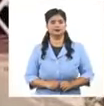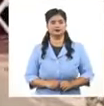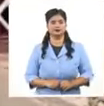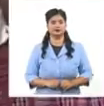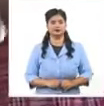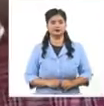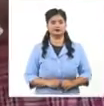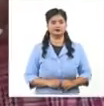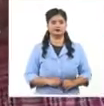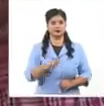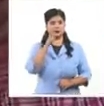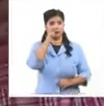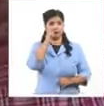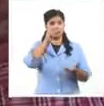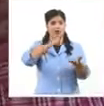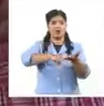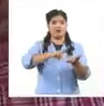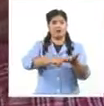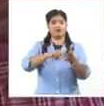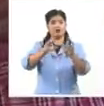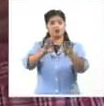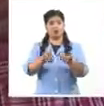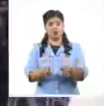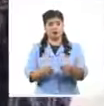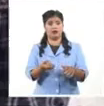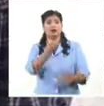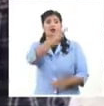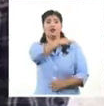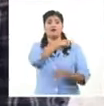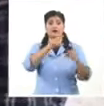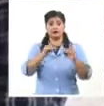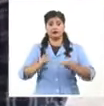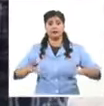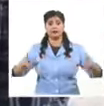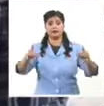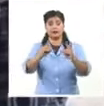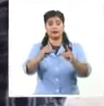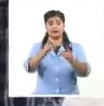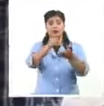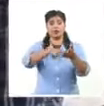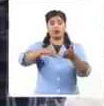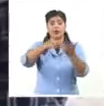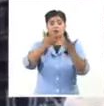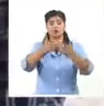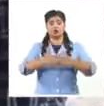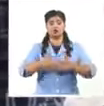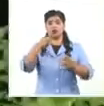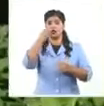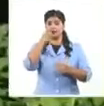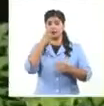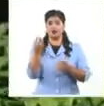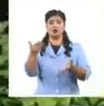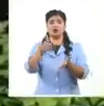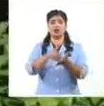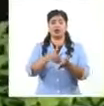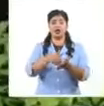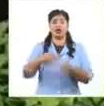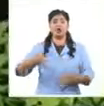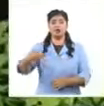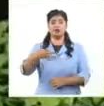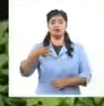Félix Duarte, miembro del secretariado y jefe del Departamento Agroalimentario, se encuentra en el municipio más oriental de Cuba, Maicí, como continuidad